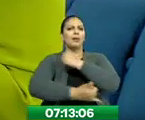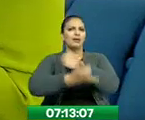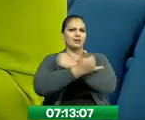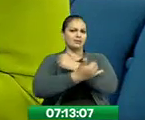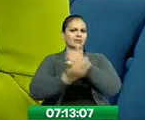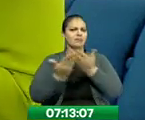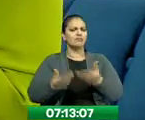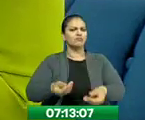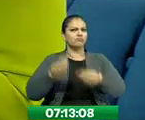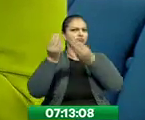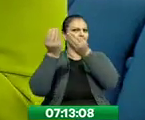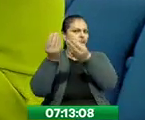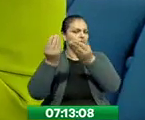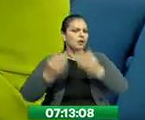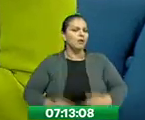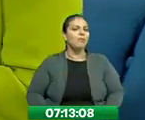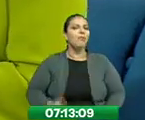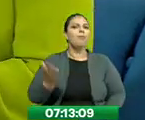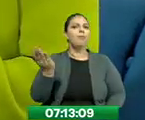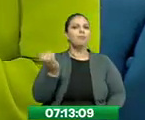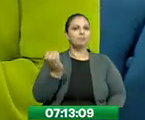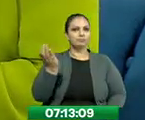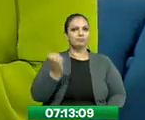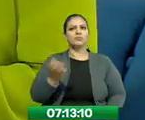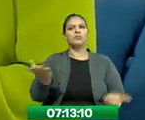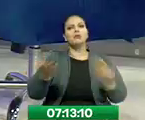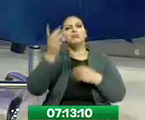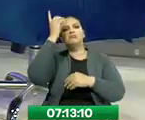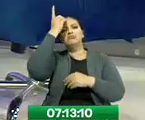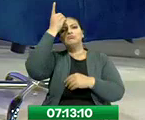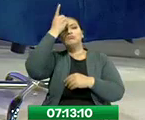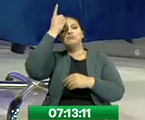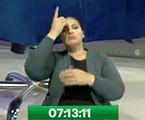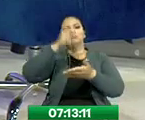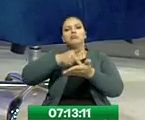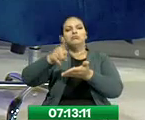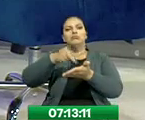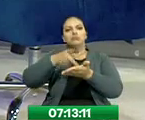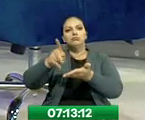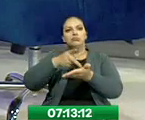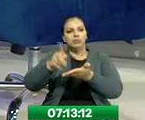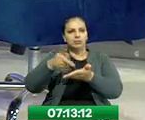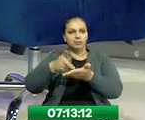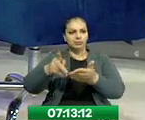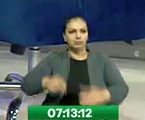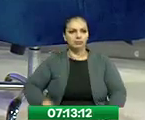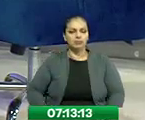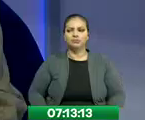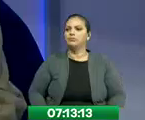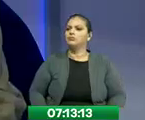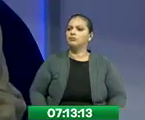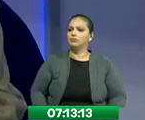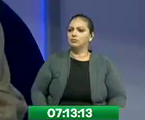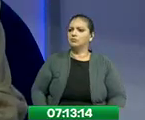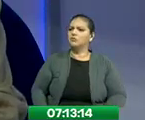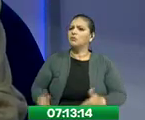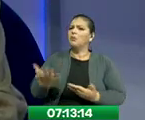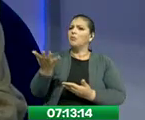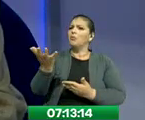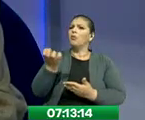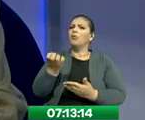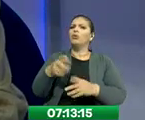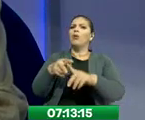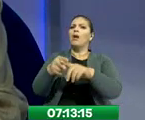en incremento de nuestra deuda externa? Bueno, el incremento, que es lo más sencillo de contestar, es 2.000